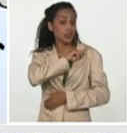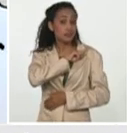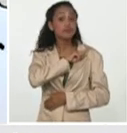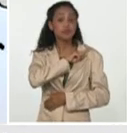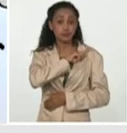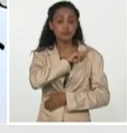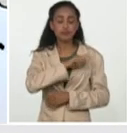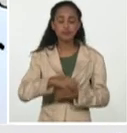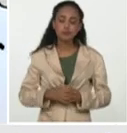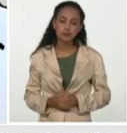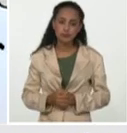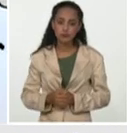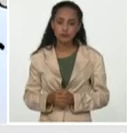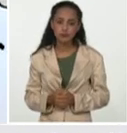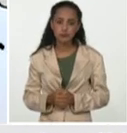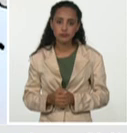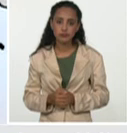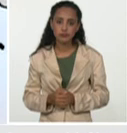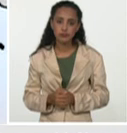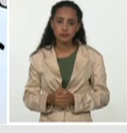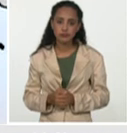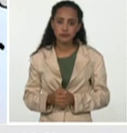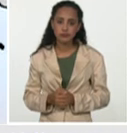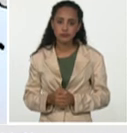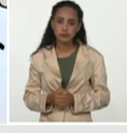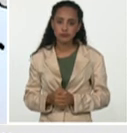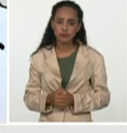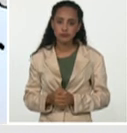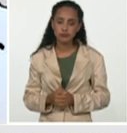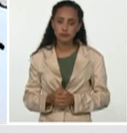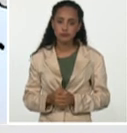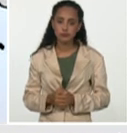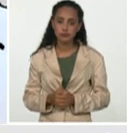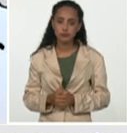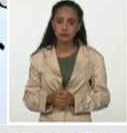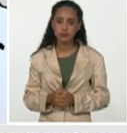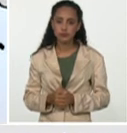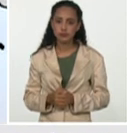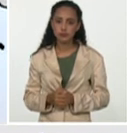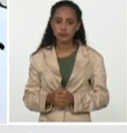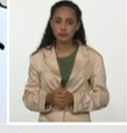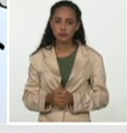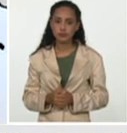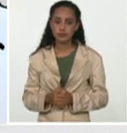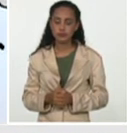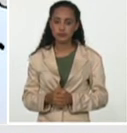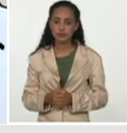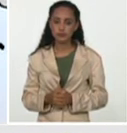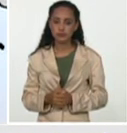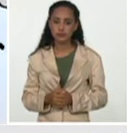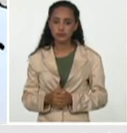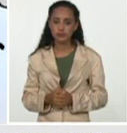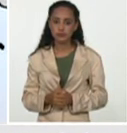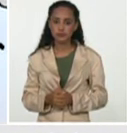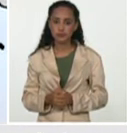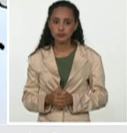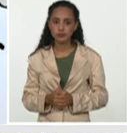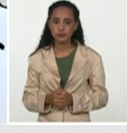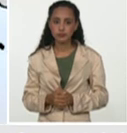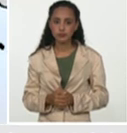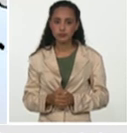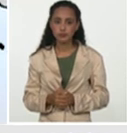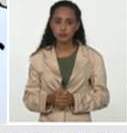Esta provincia además, como vamos a ver, se ve enfrentada incluso a eventos